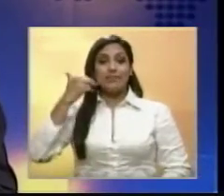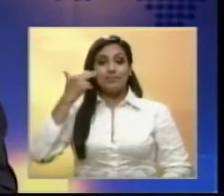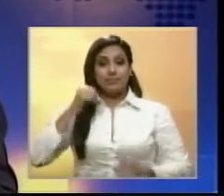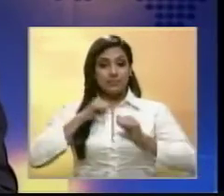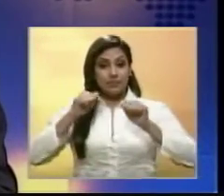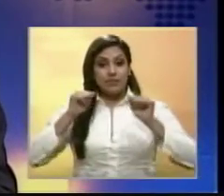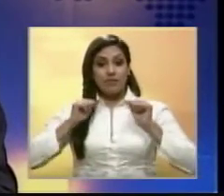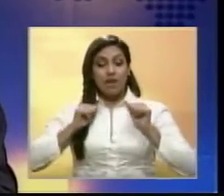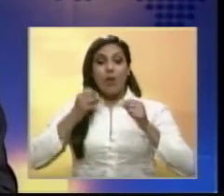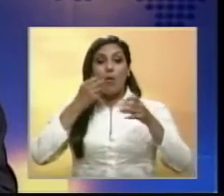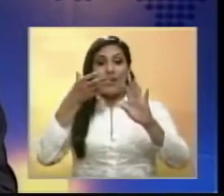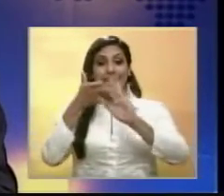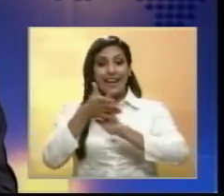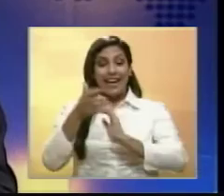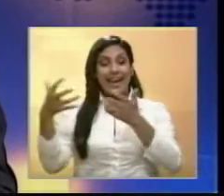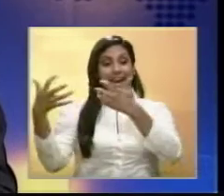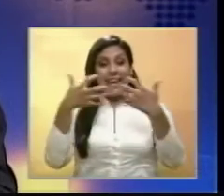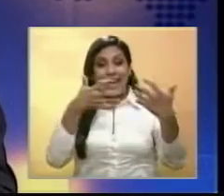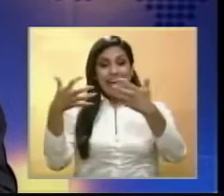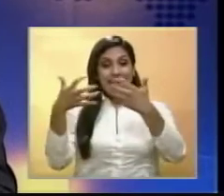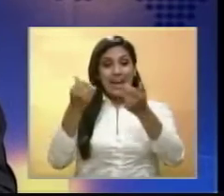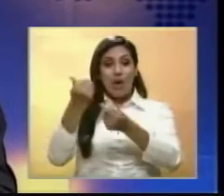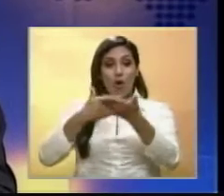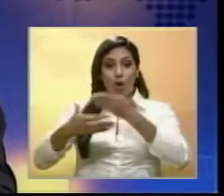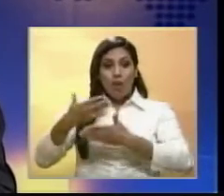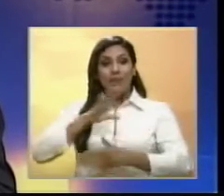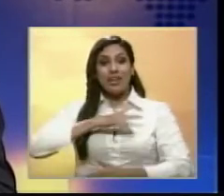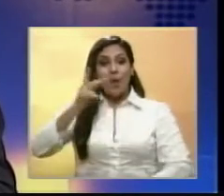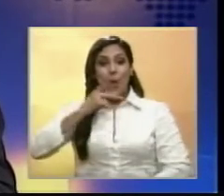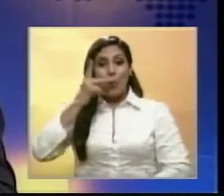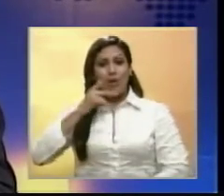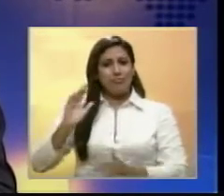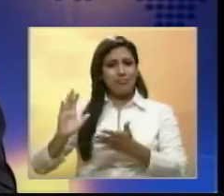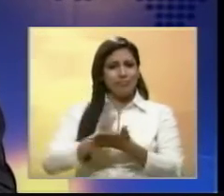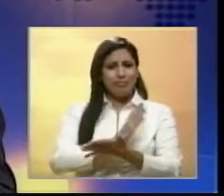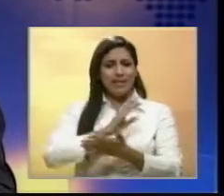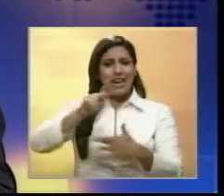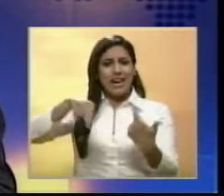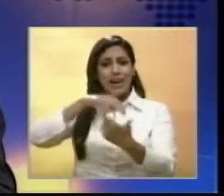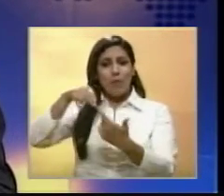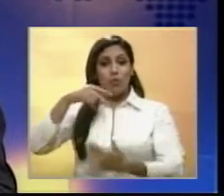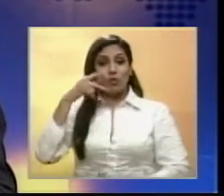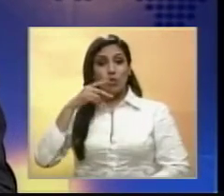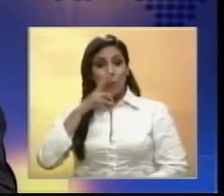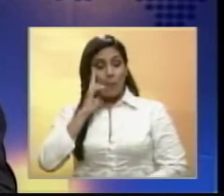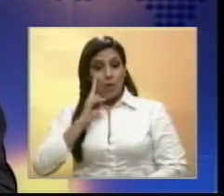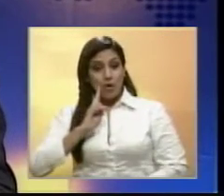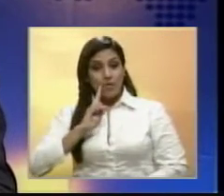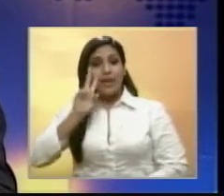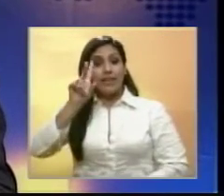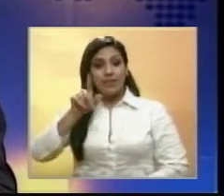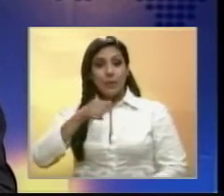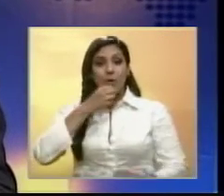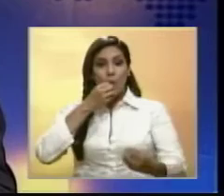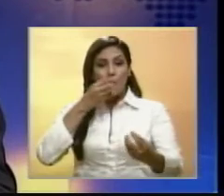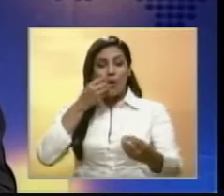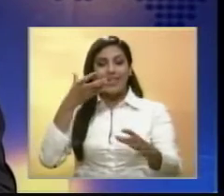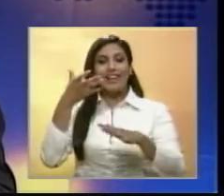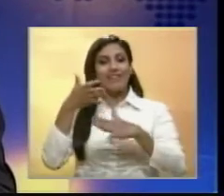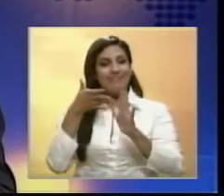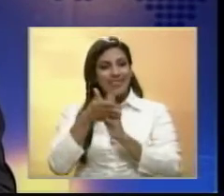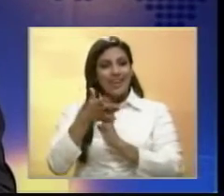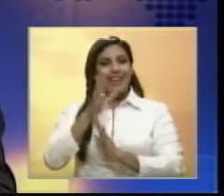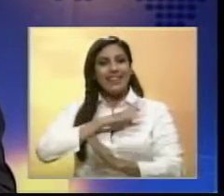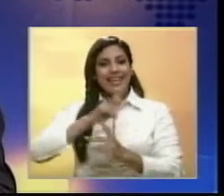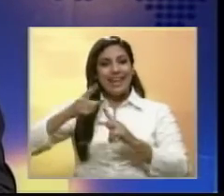Aristóbulo Istúriz, aseguró que la guerra económica es un componente político para derrotar la revolución bolivariana. Estas declaraciones se las ofreció